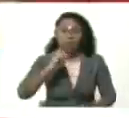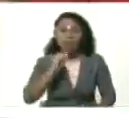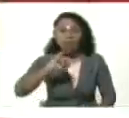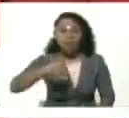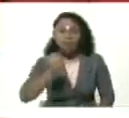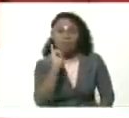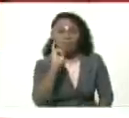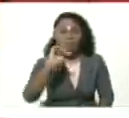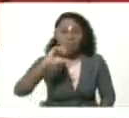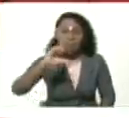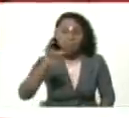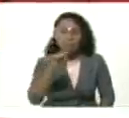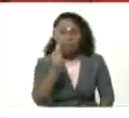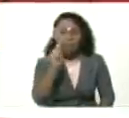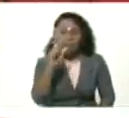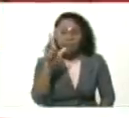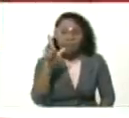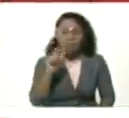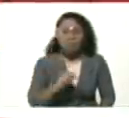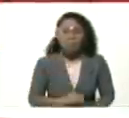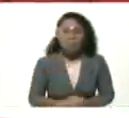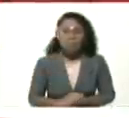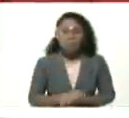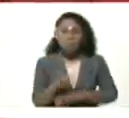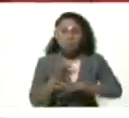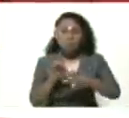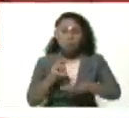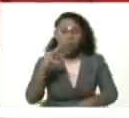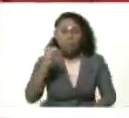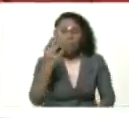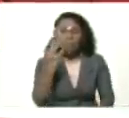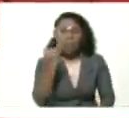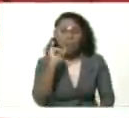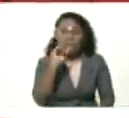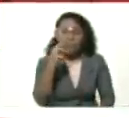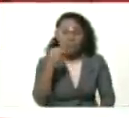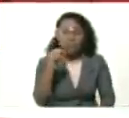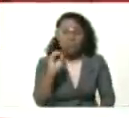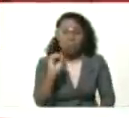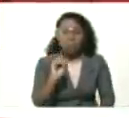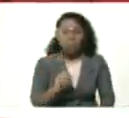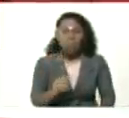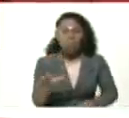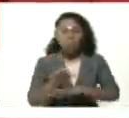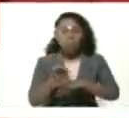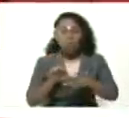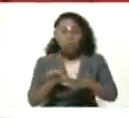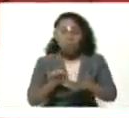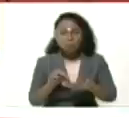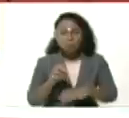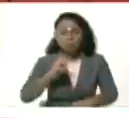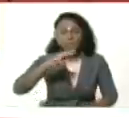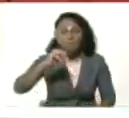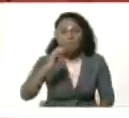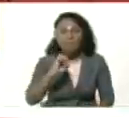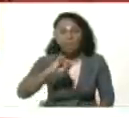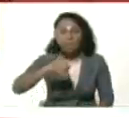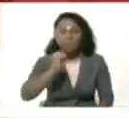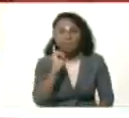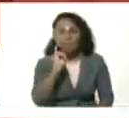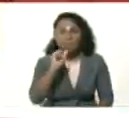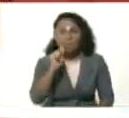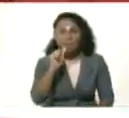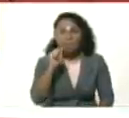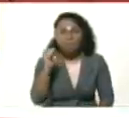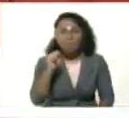Carías, municipio Mariño, Raúl León, municipio Mejías, Marta Patiño,